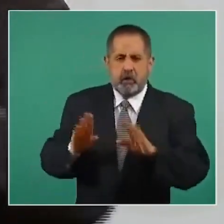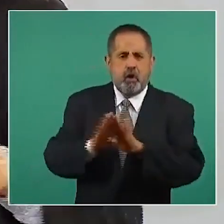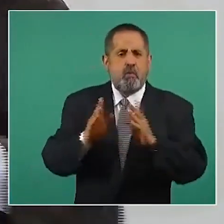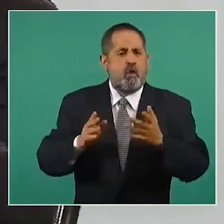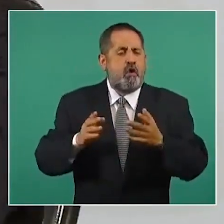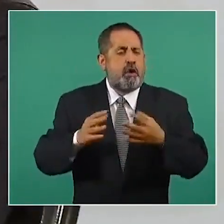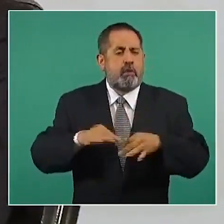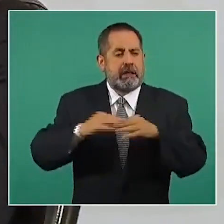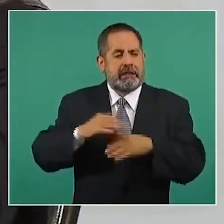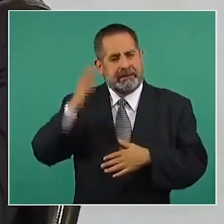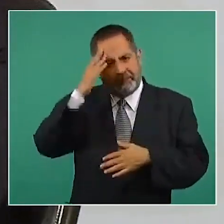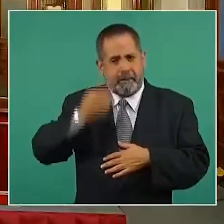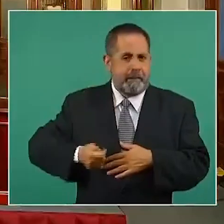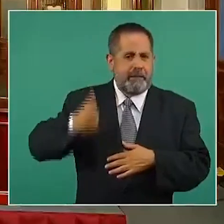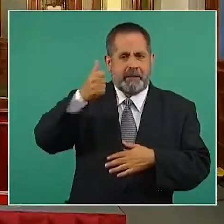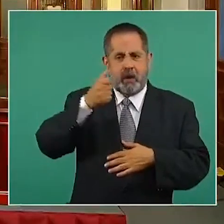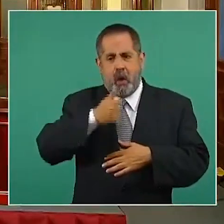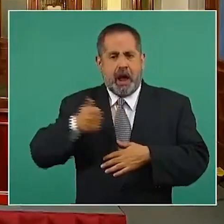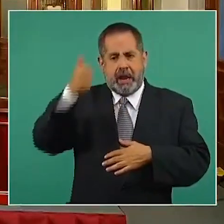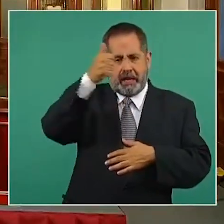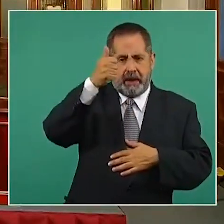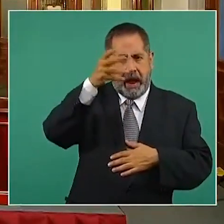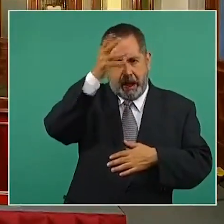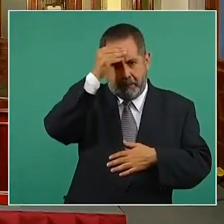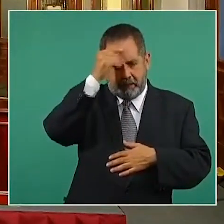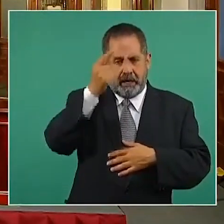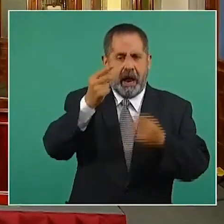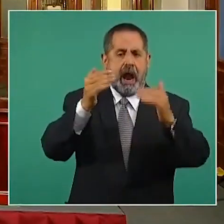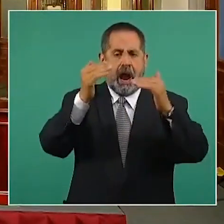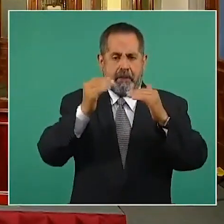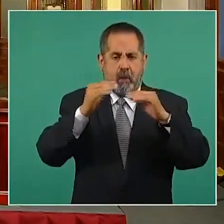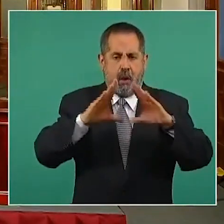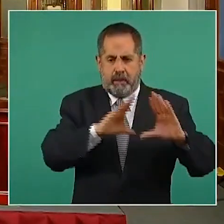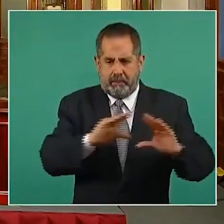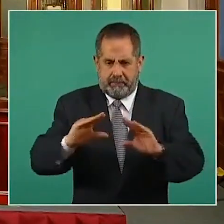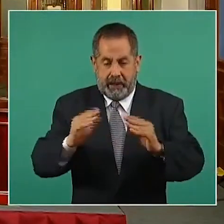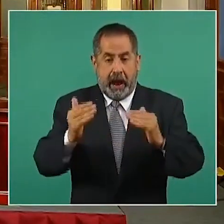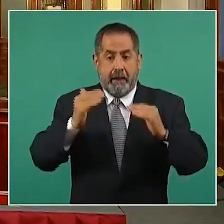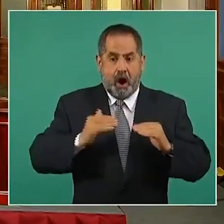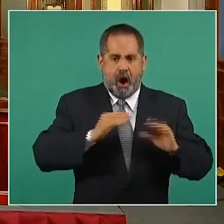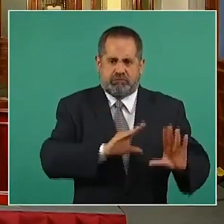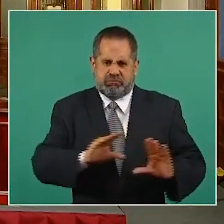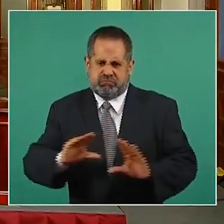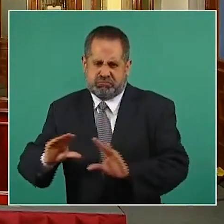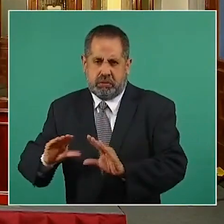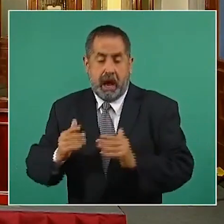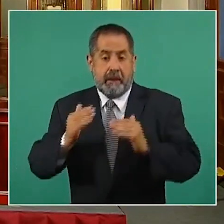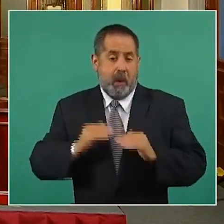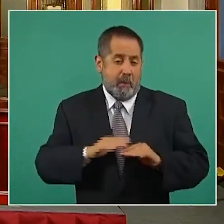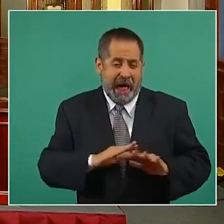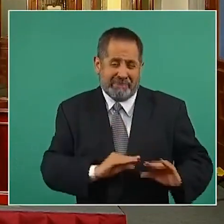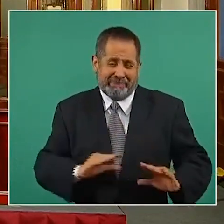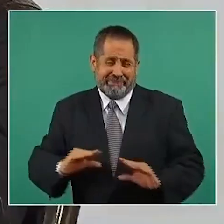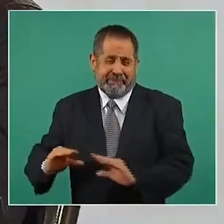manera piramidal y de manera que se multiplicaba la cobertura de cada vez más y más personas capacitadoras que a